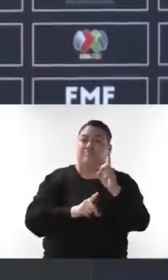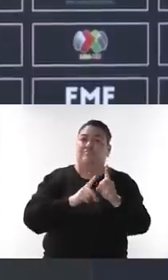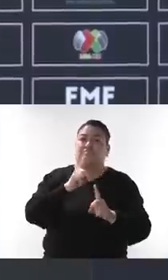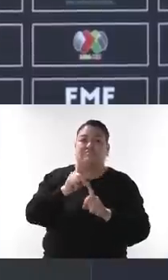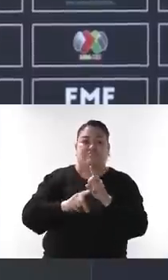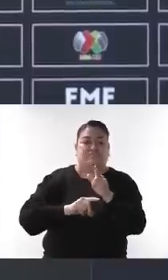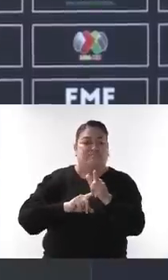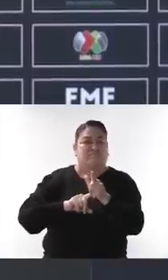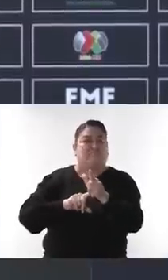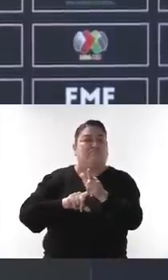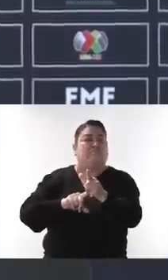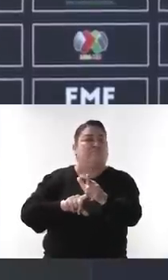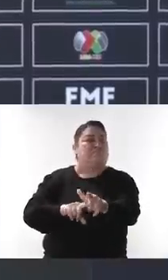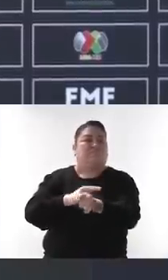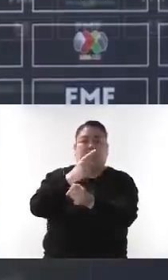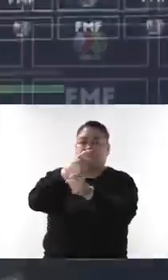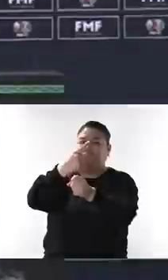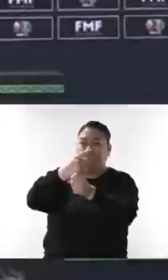en primera división.